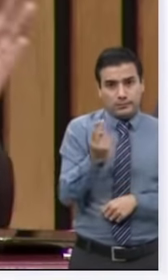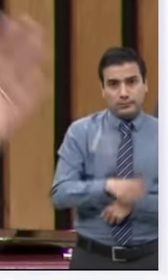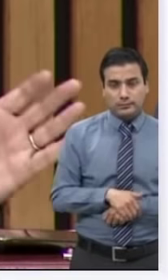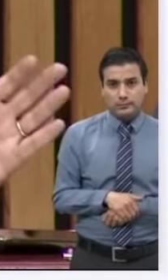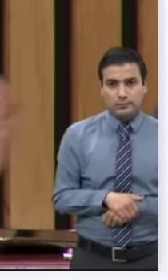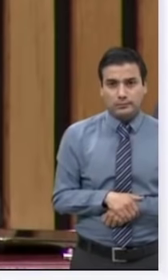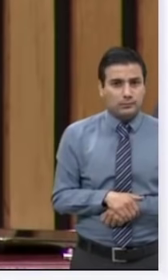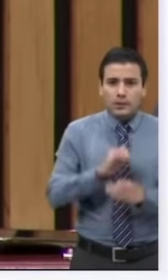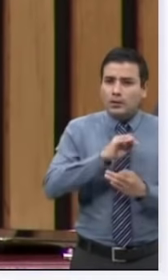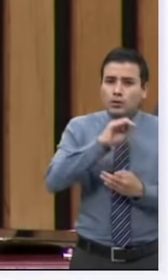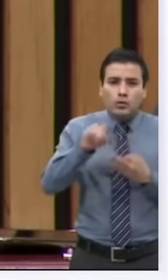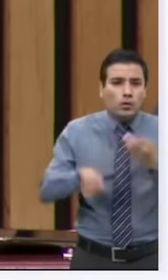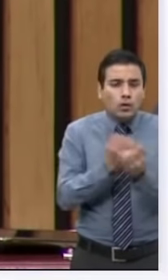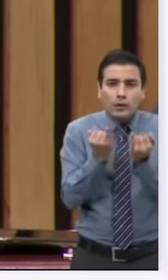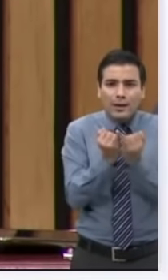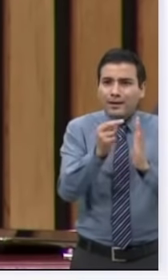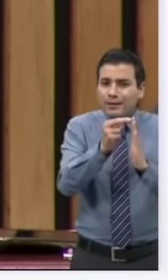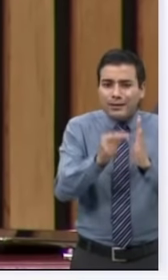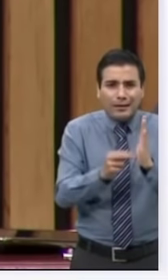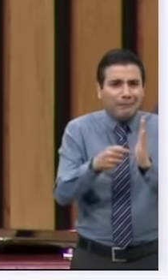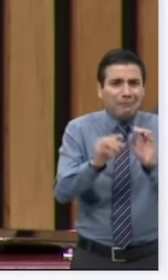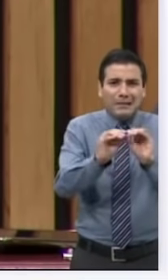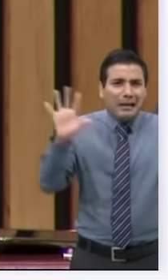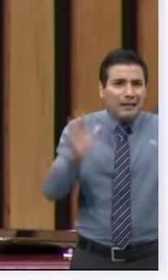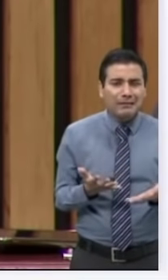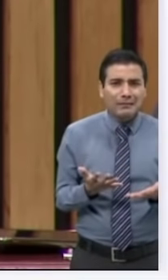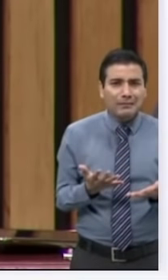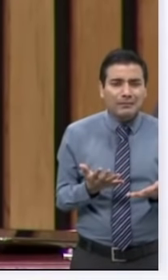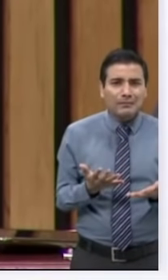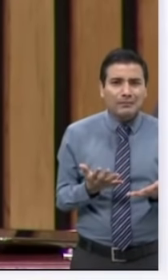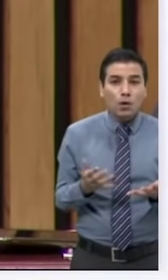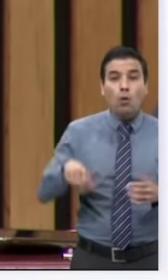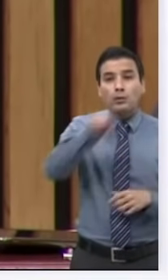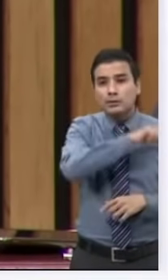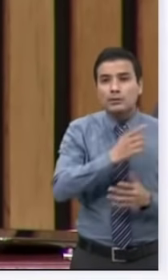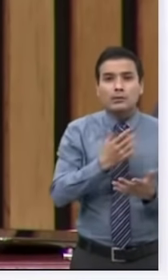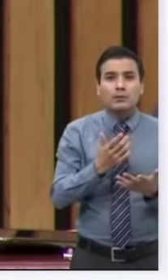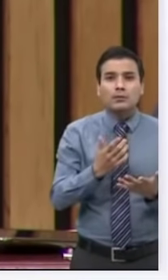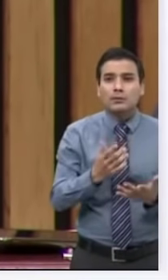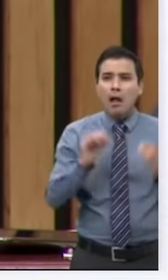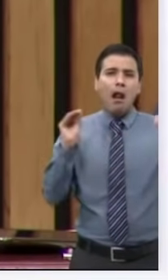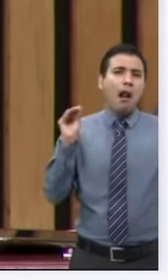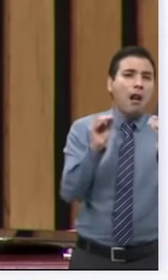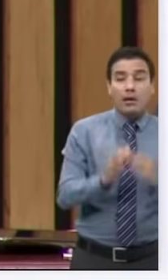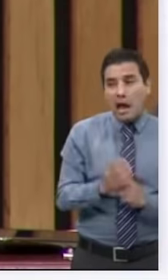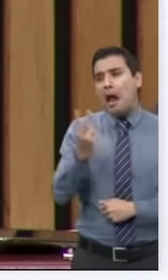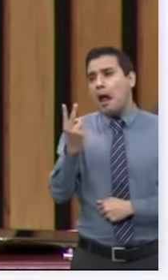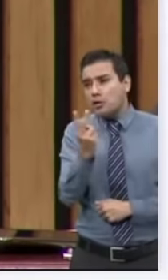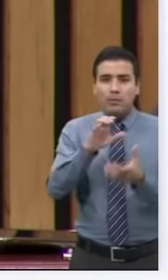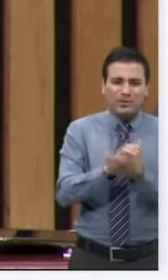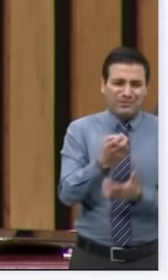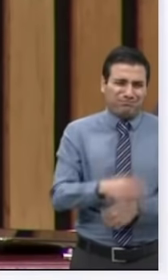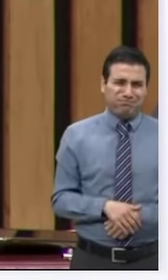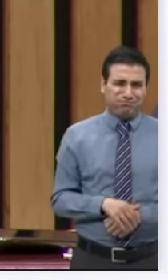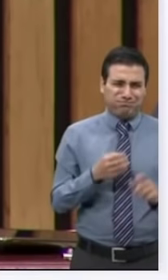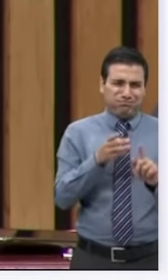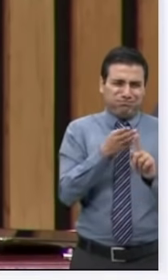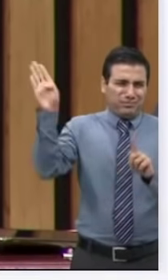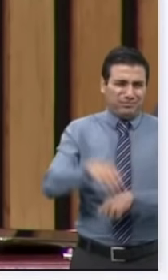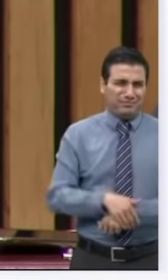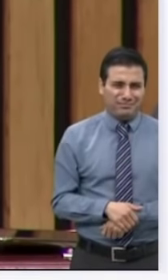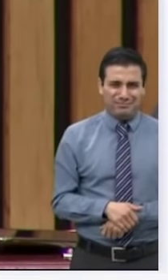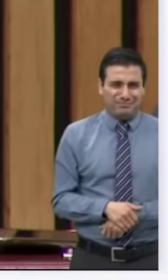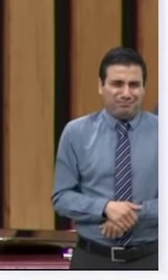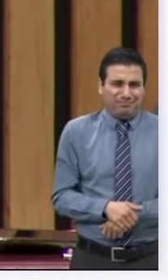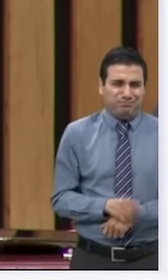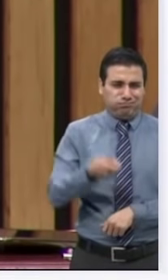no hay infección y la regla es clara saquemos el debate de las relaciones mentales de verdad no tiene lugar yo creo que es una bola